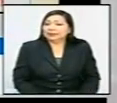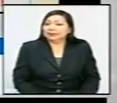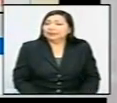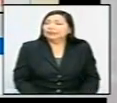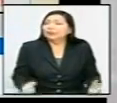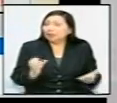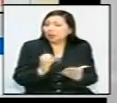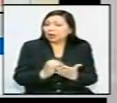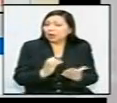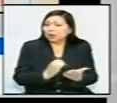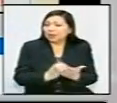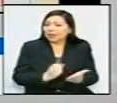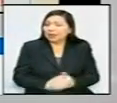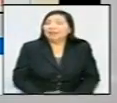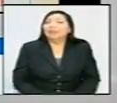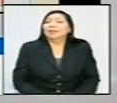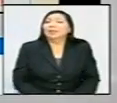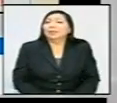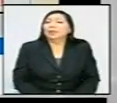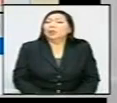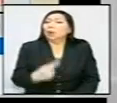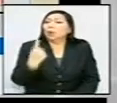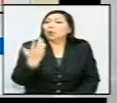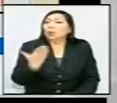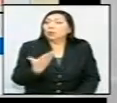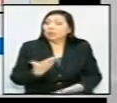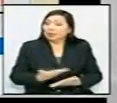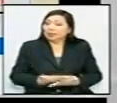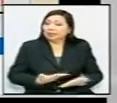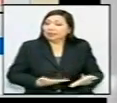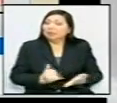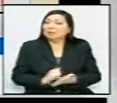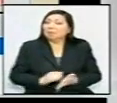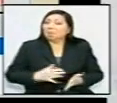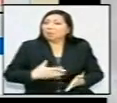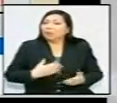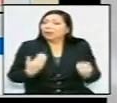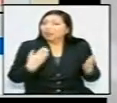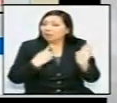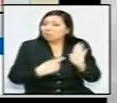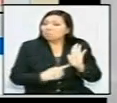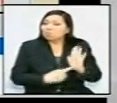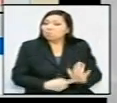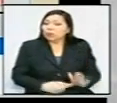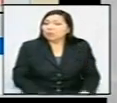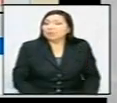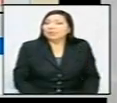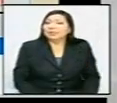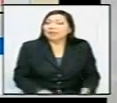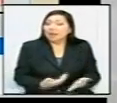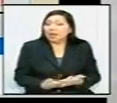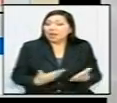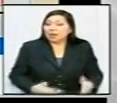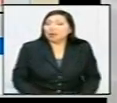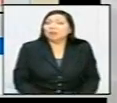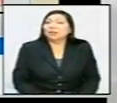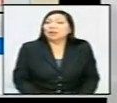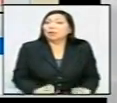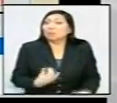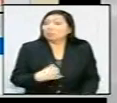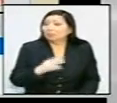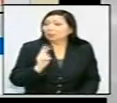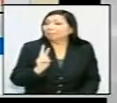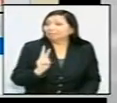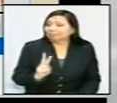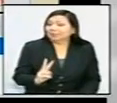El contrato de arrendamiento es el único documento que puede conferir esta condición. Y como se